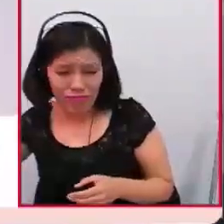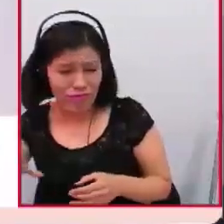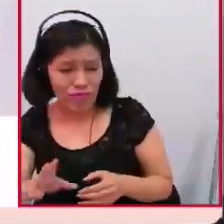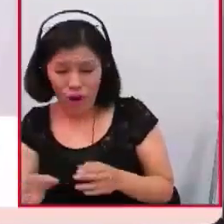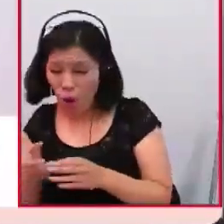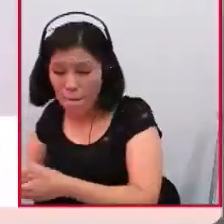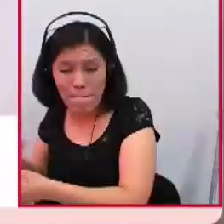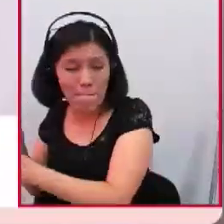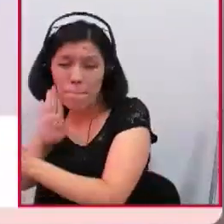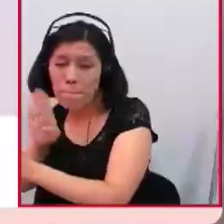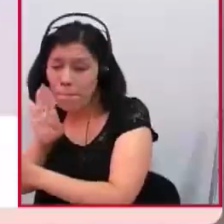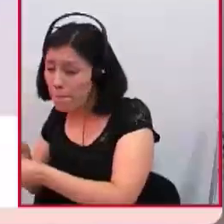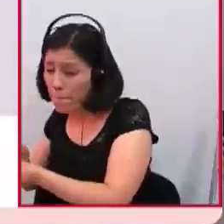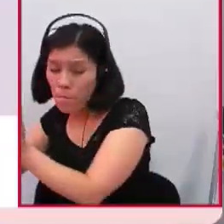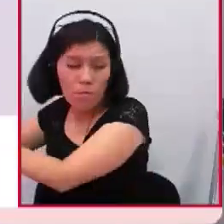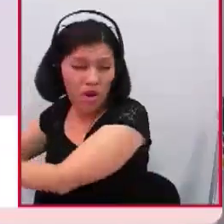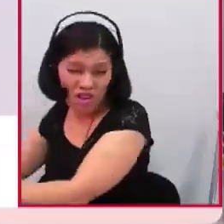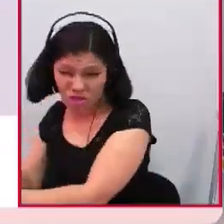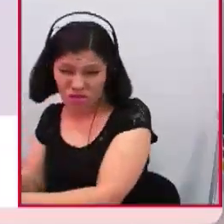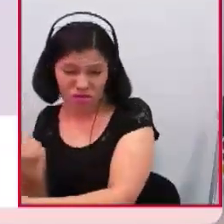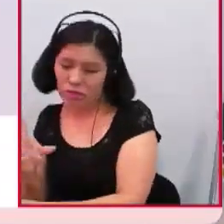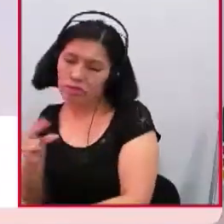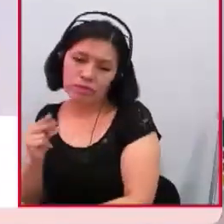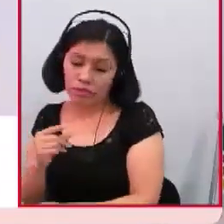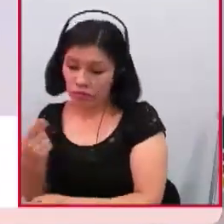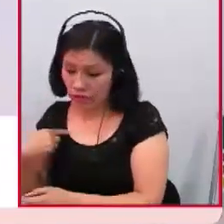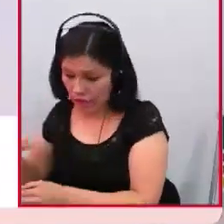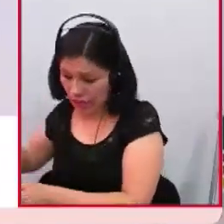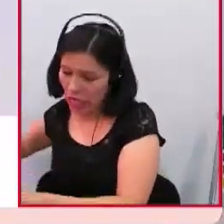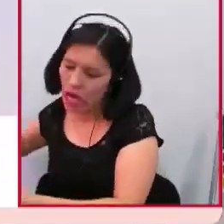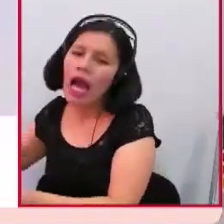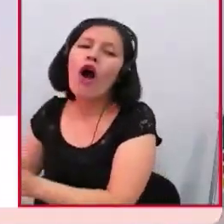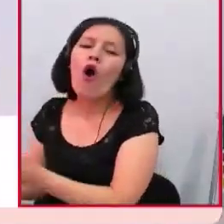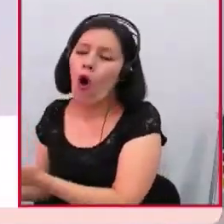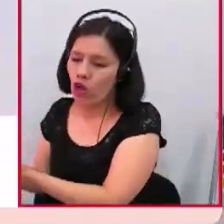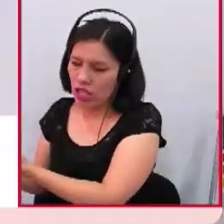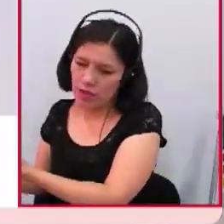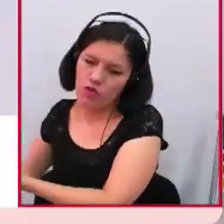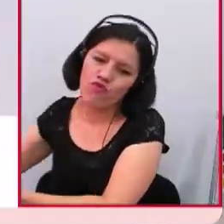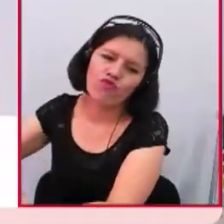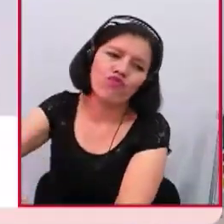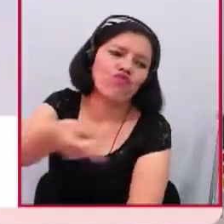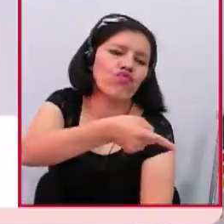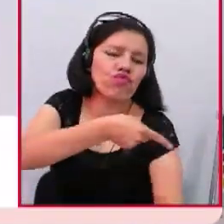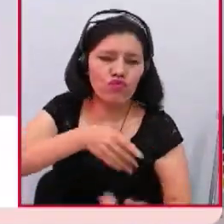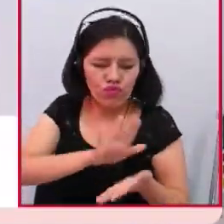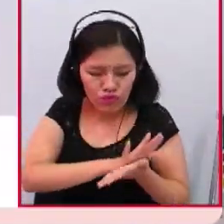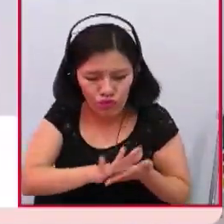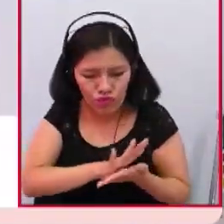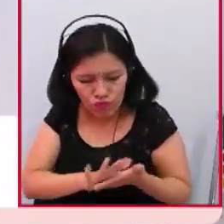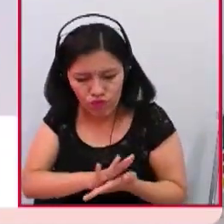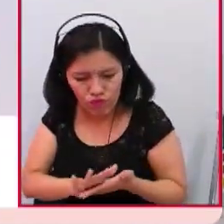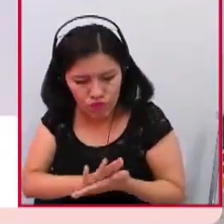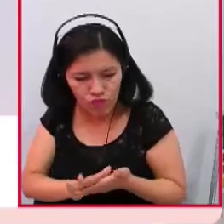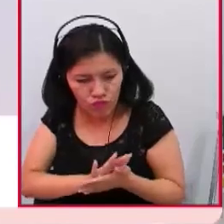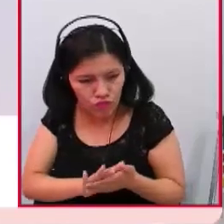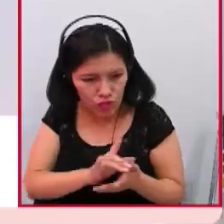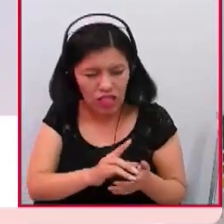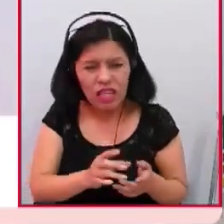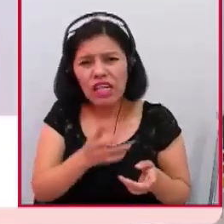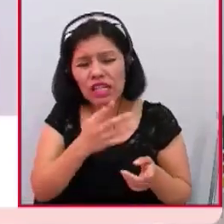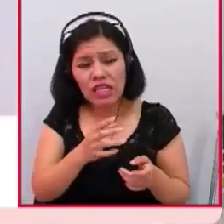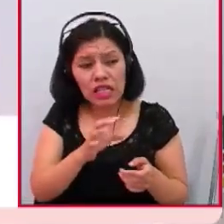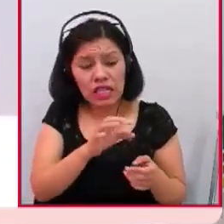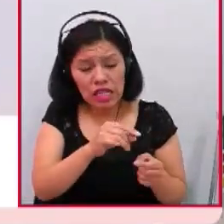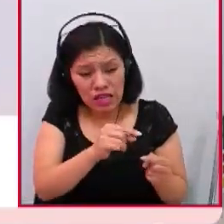van a unos hornos de limpieza, los tratamos con arrabio, se reduce la cantidad de cobre a menos de 0.9, la escoria con 0.9